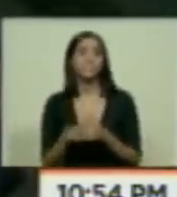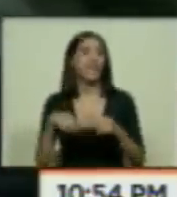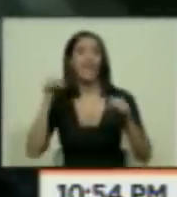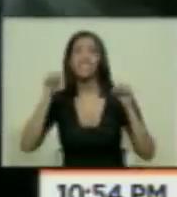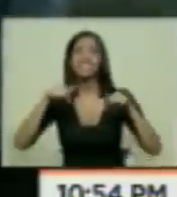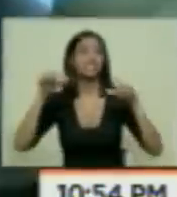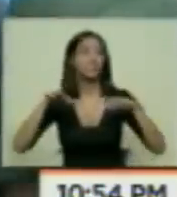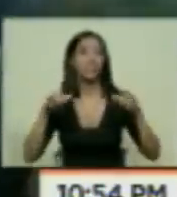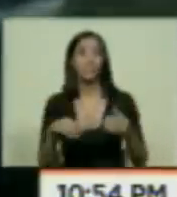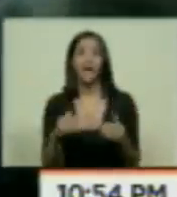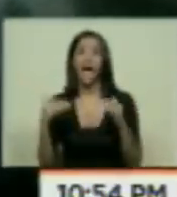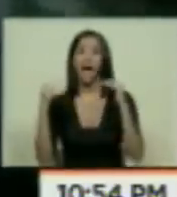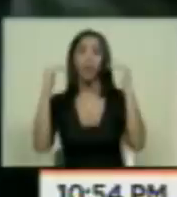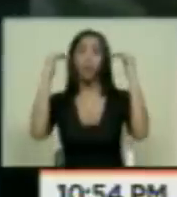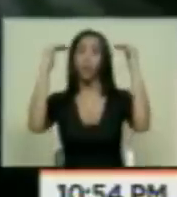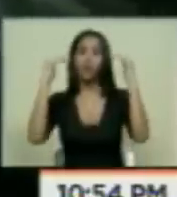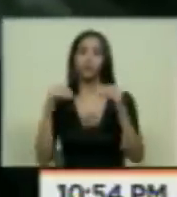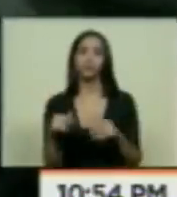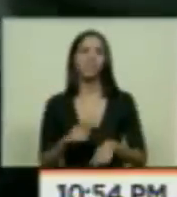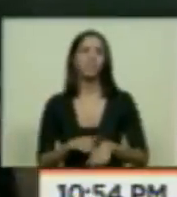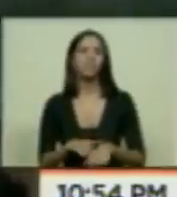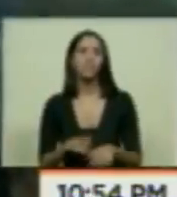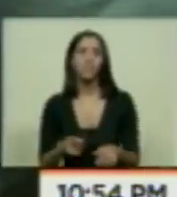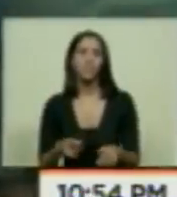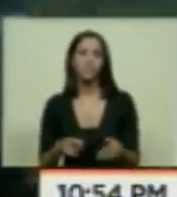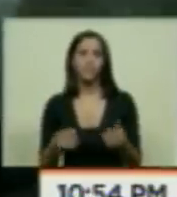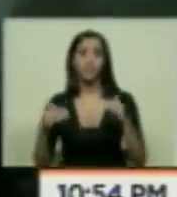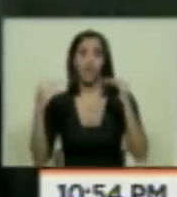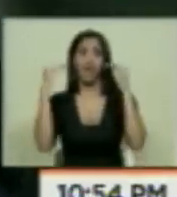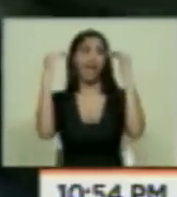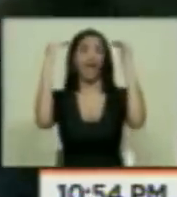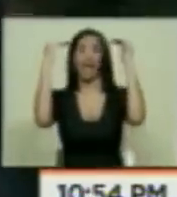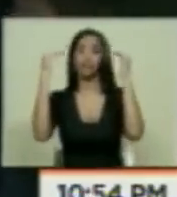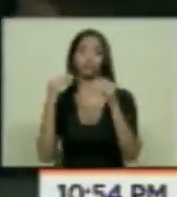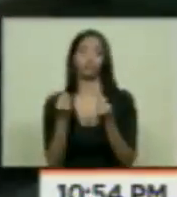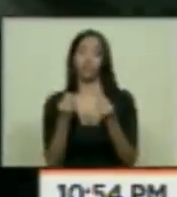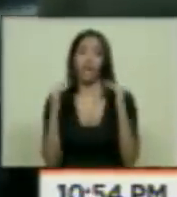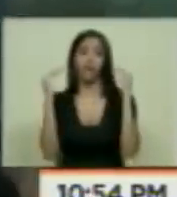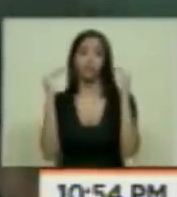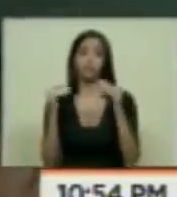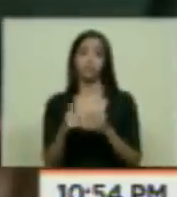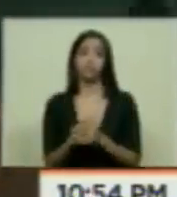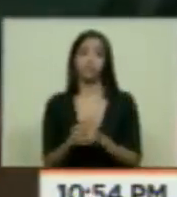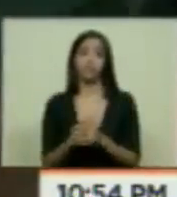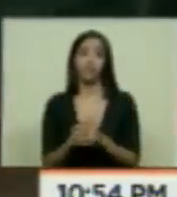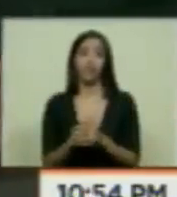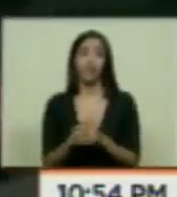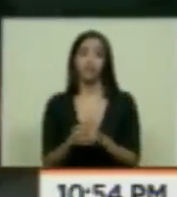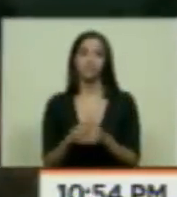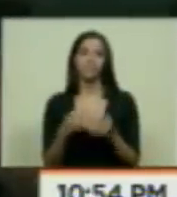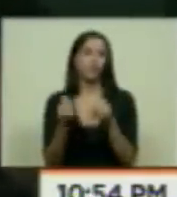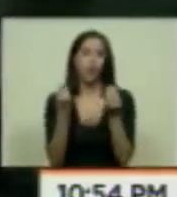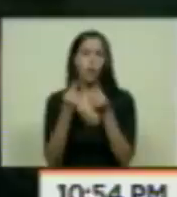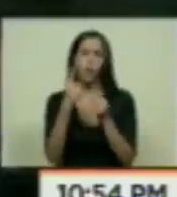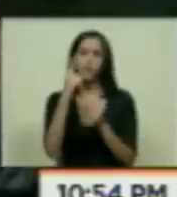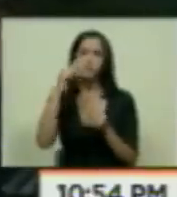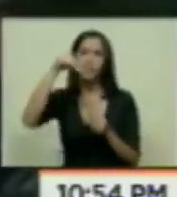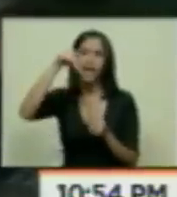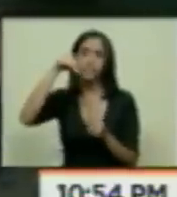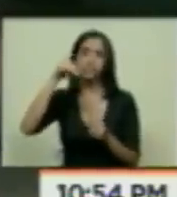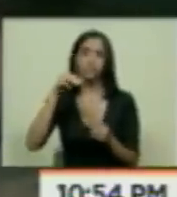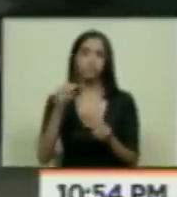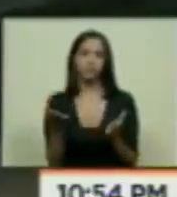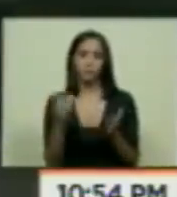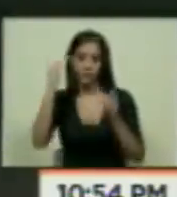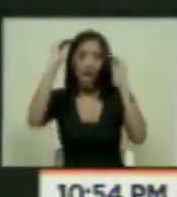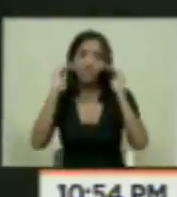Demasiado. ¿A qué altura llegó? Aquí es alto. Aquí es alto, ¿qué? ¿Como un metro? Sí. Pero ya bajó.